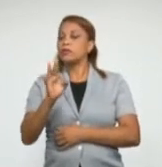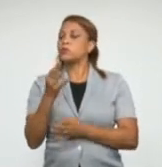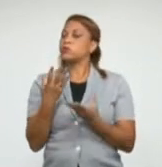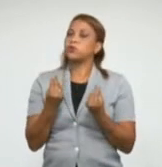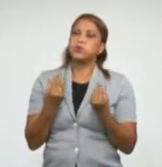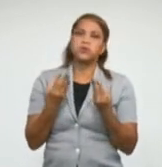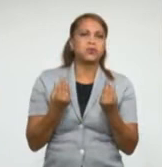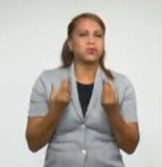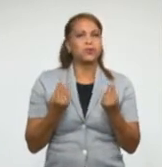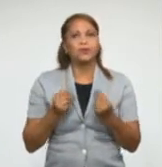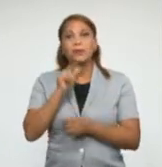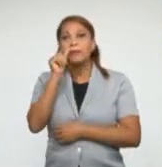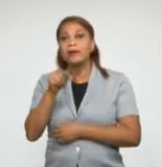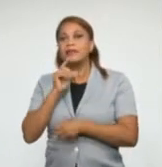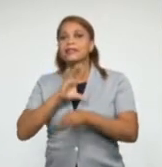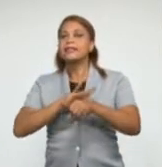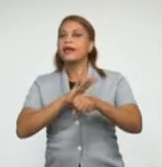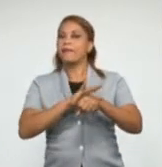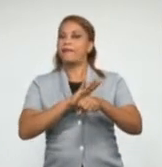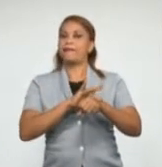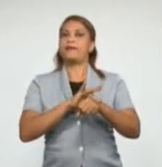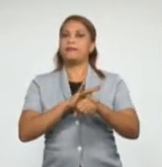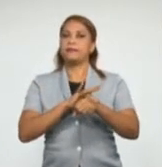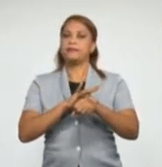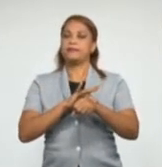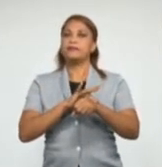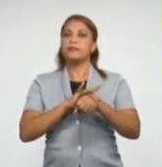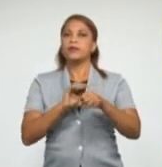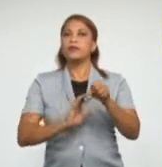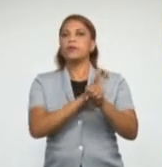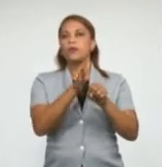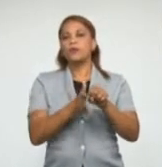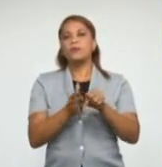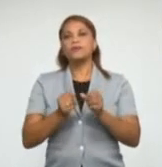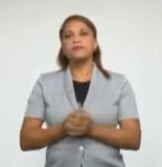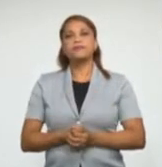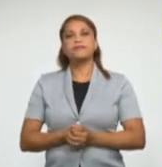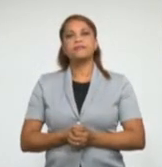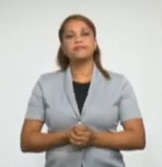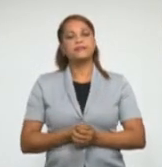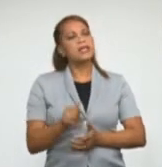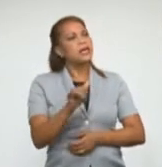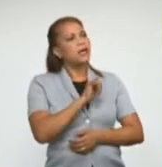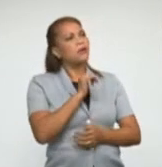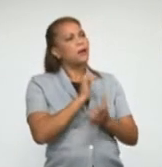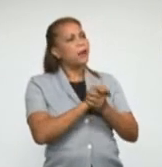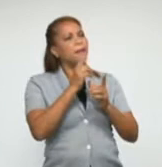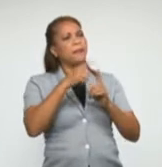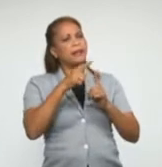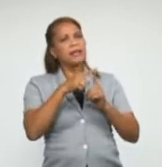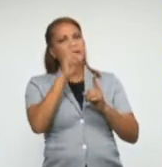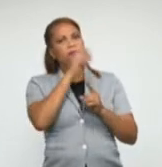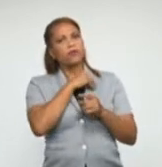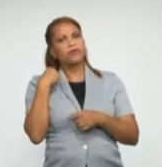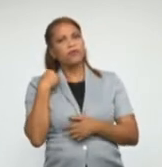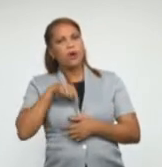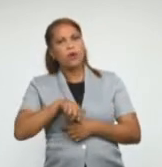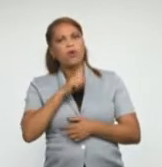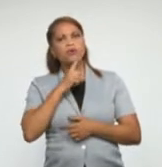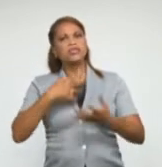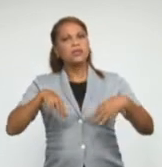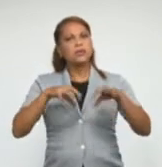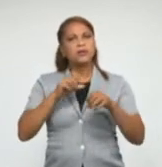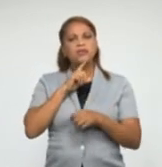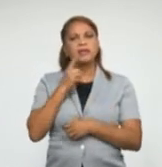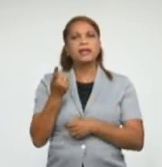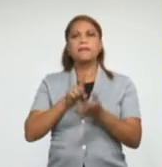muchos pacientes enfermos con la COVID. Al igual que en Matanzas, doctora, hoy se reporta una compleja situación en